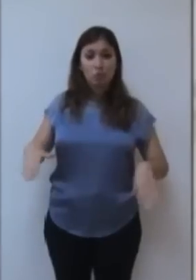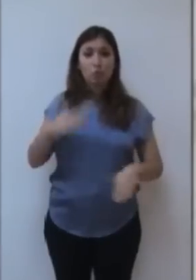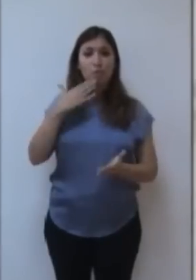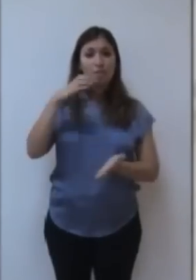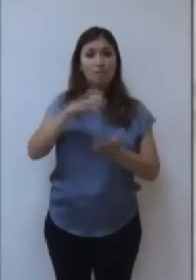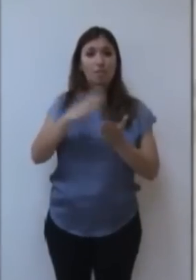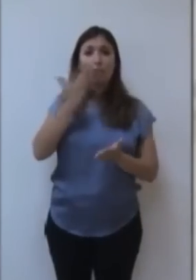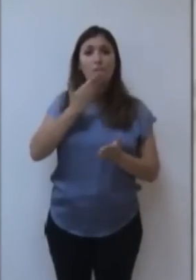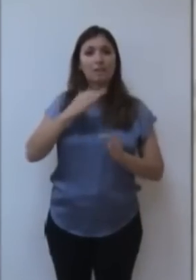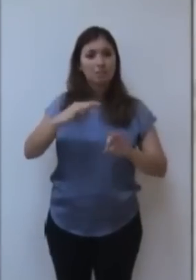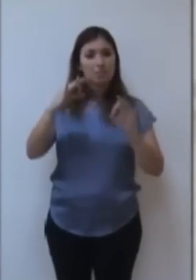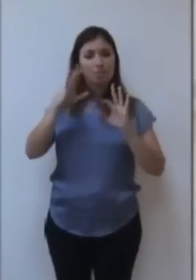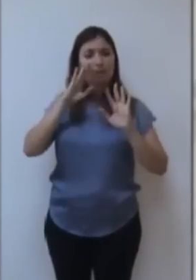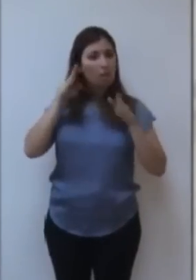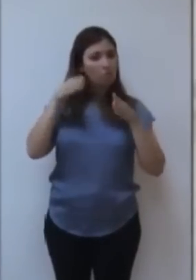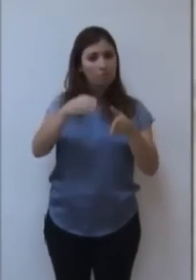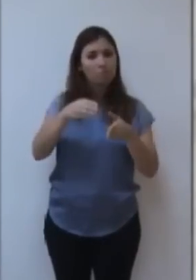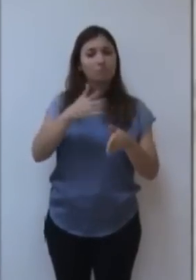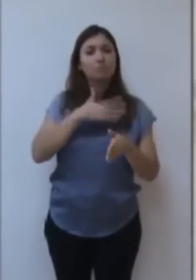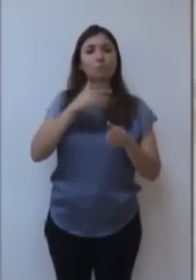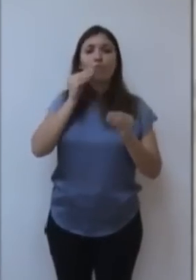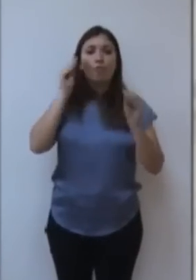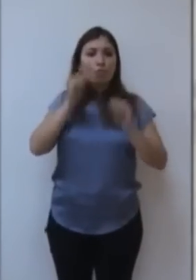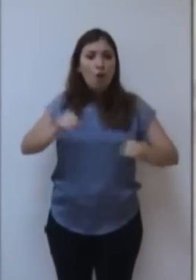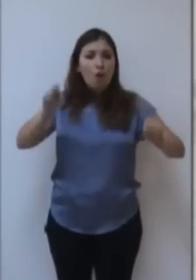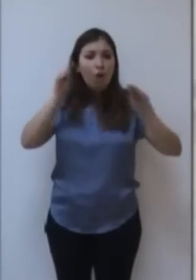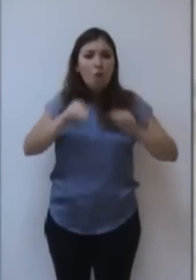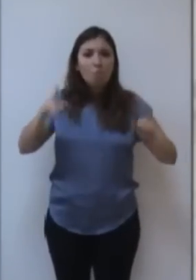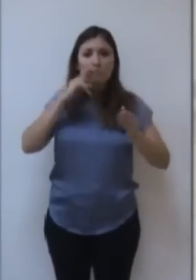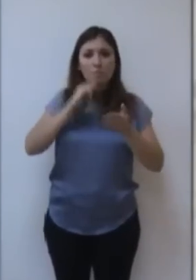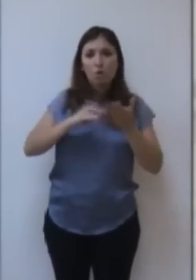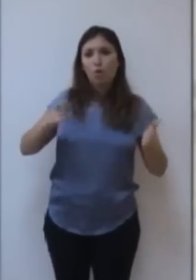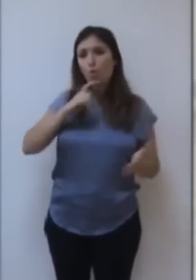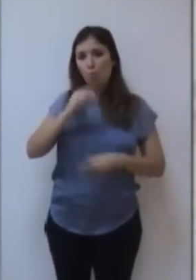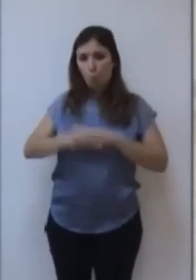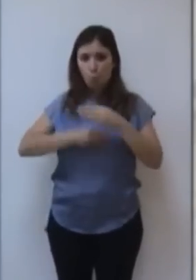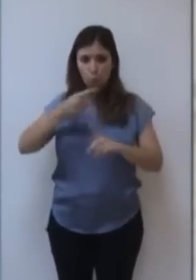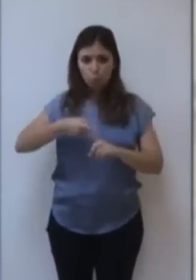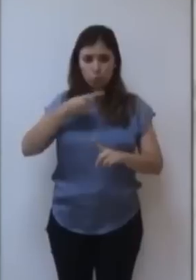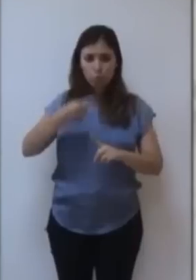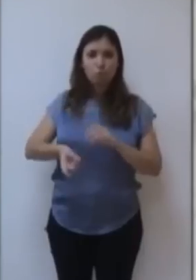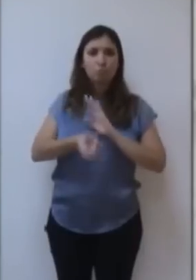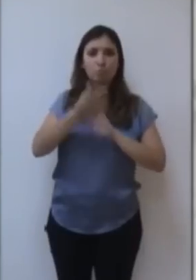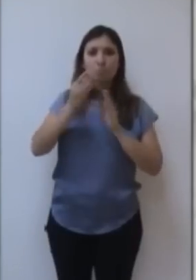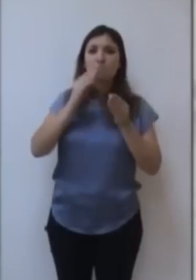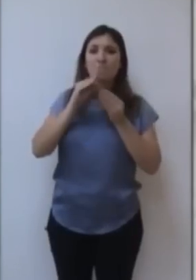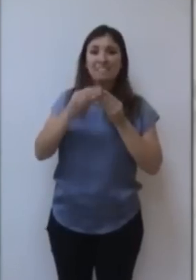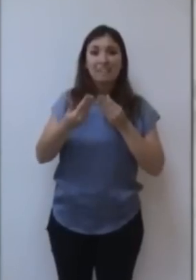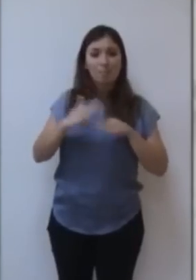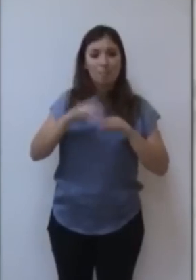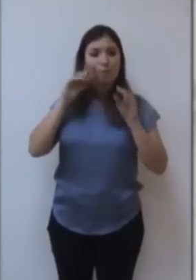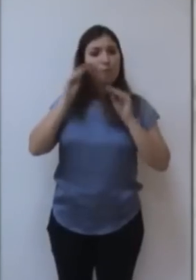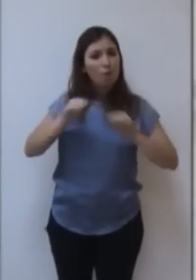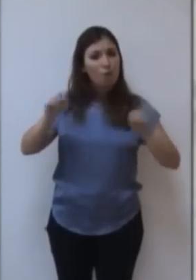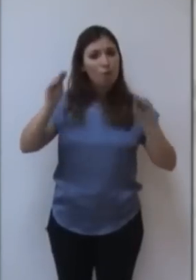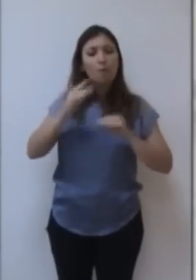centros de educación especial, y se les va a formar sobre cómo utilizar las nuevas tecnologías. Se han desarrollado materiales formativos y se va